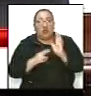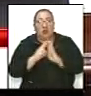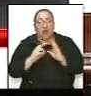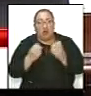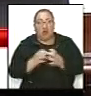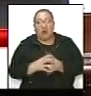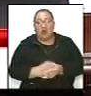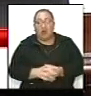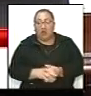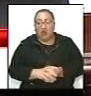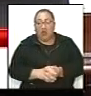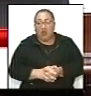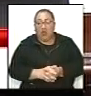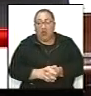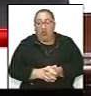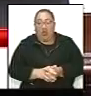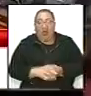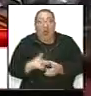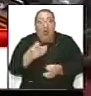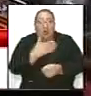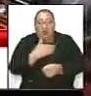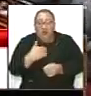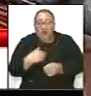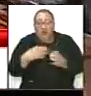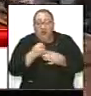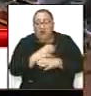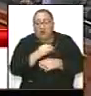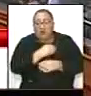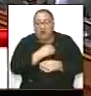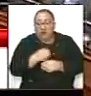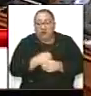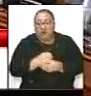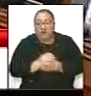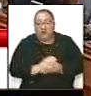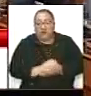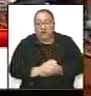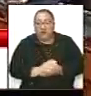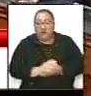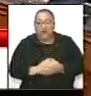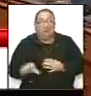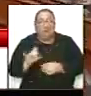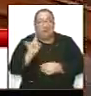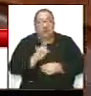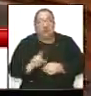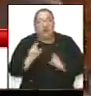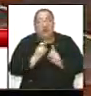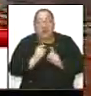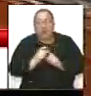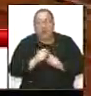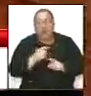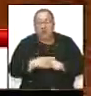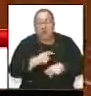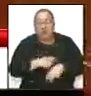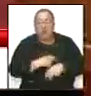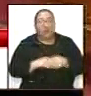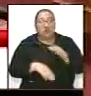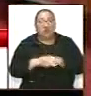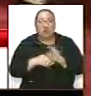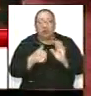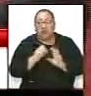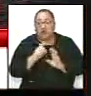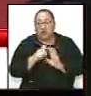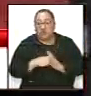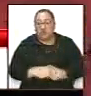del Congreso, el presidente del Consejo de Ministros hará uso de la palabra por un tiempo no mayor de